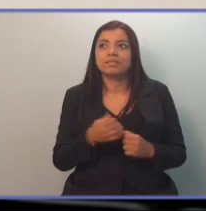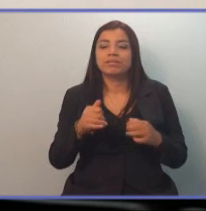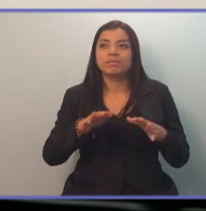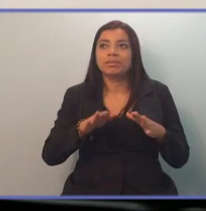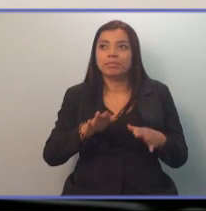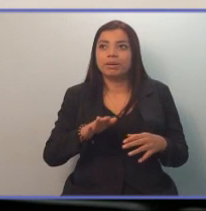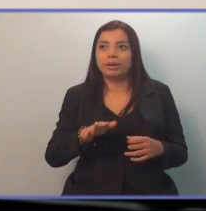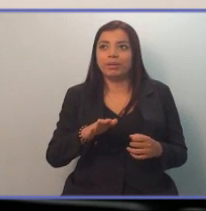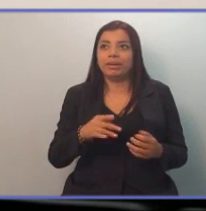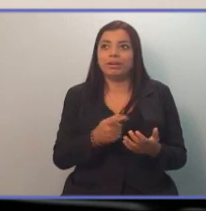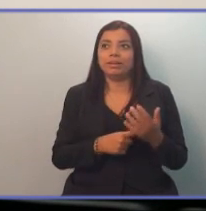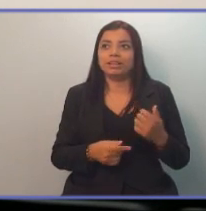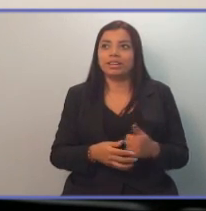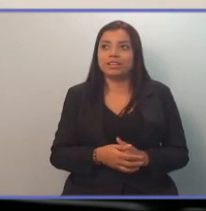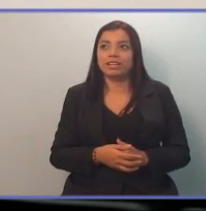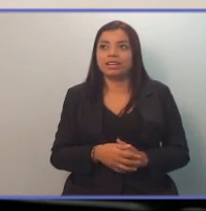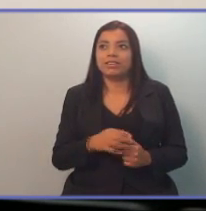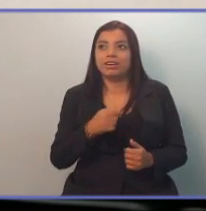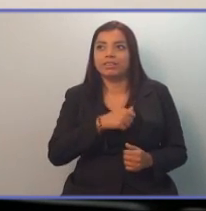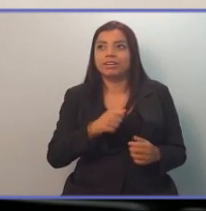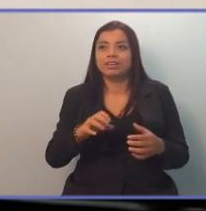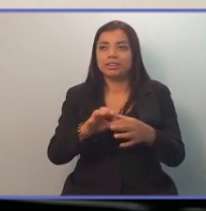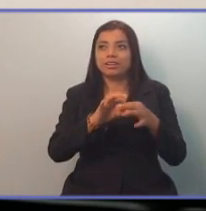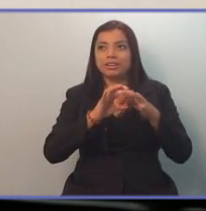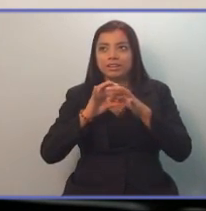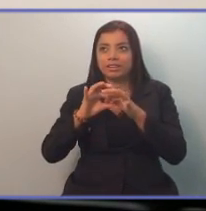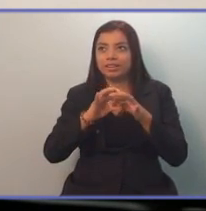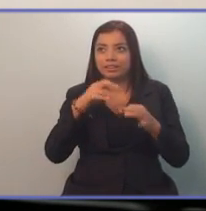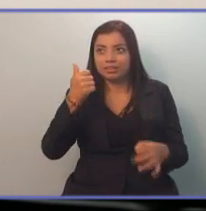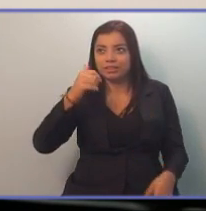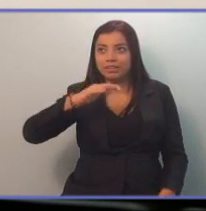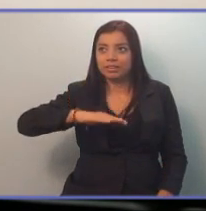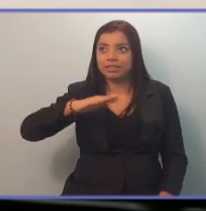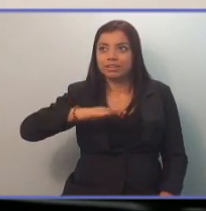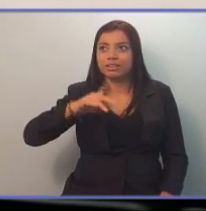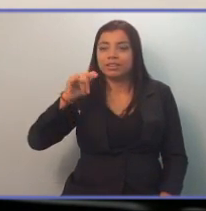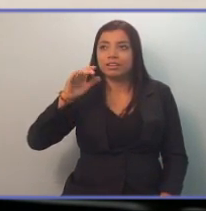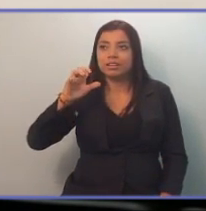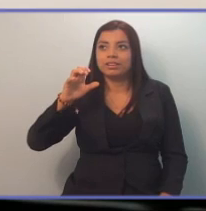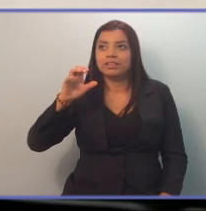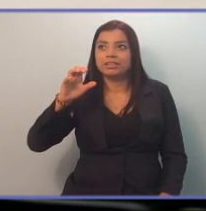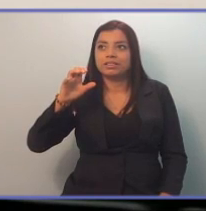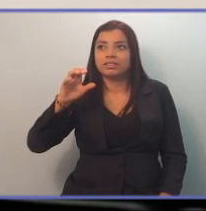Gracias, coordinador. Buenas tardes, licenciada. Buenas